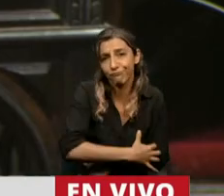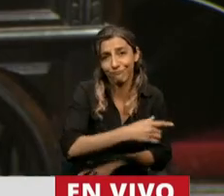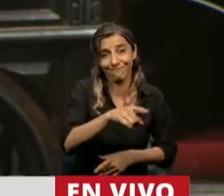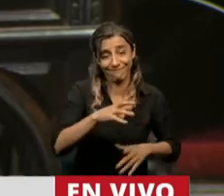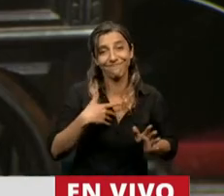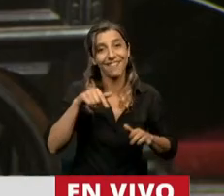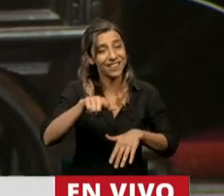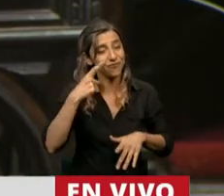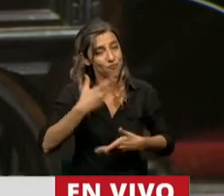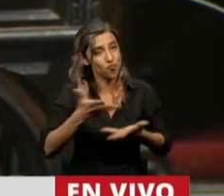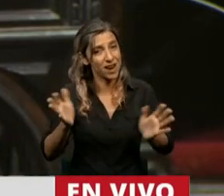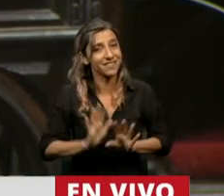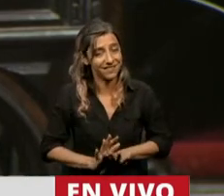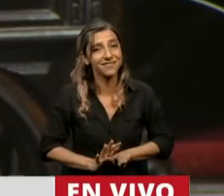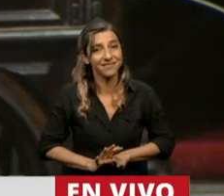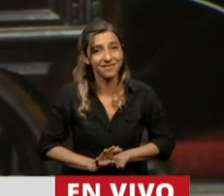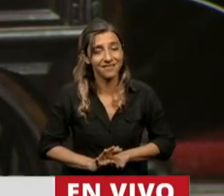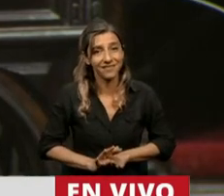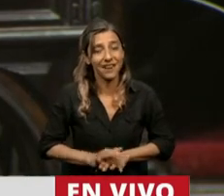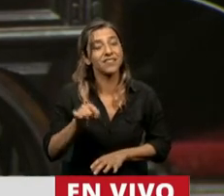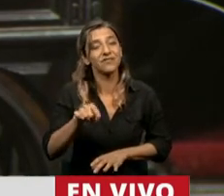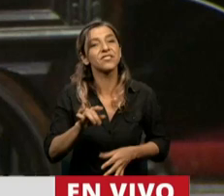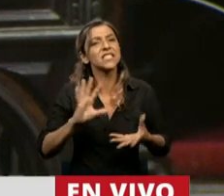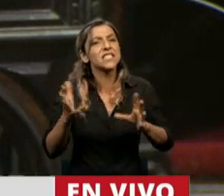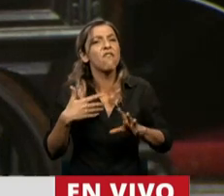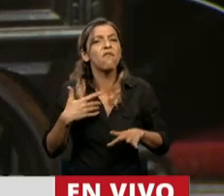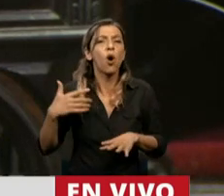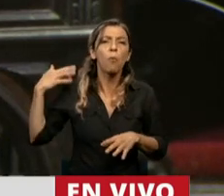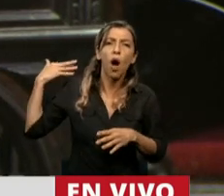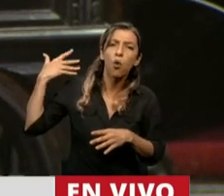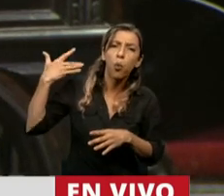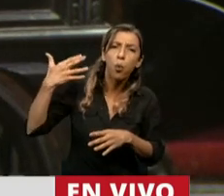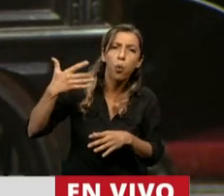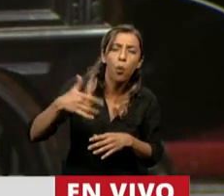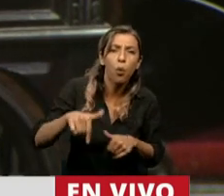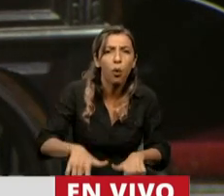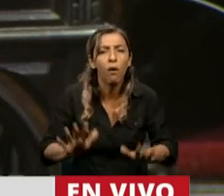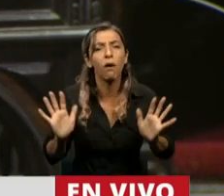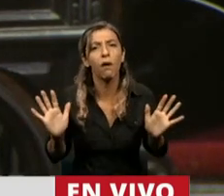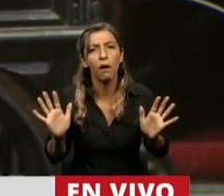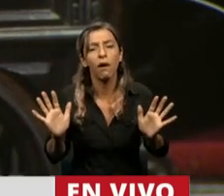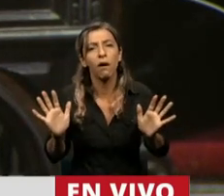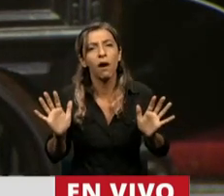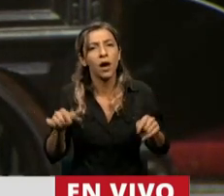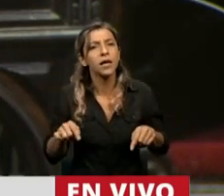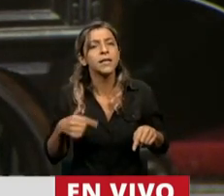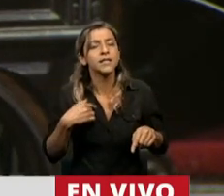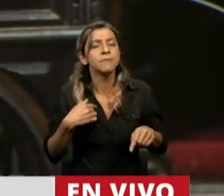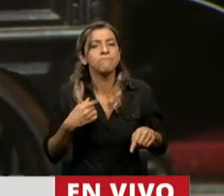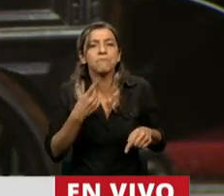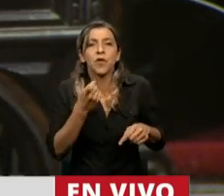Este modelo absolutamente injusto que nos trajo hasta acá tiene que ver con esos